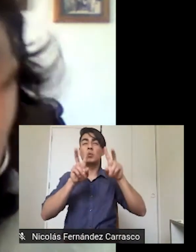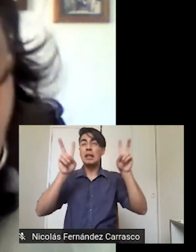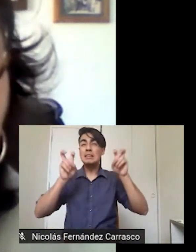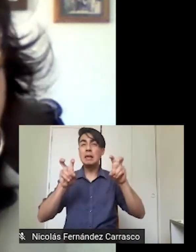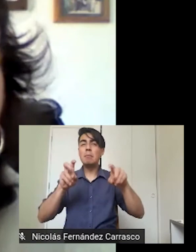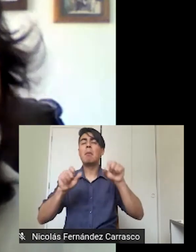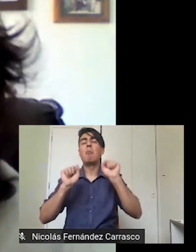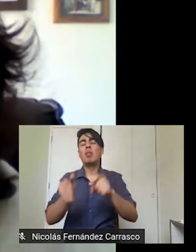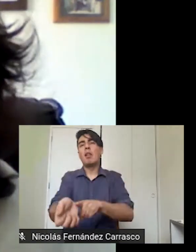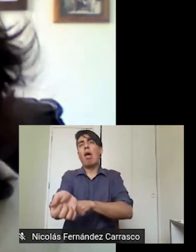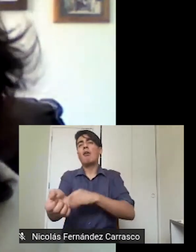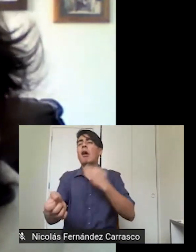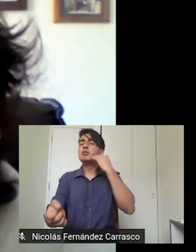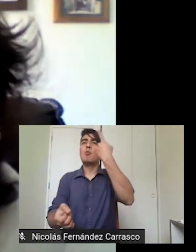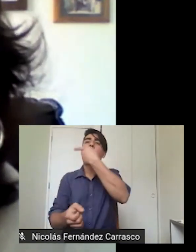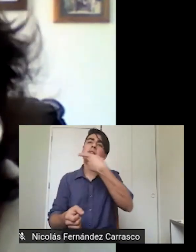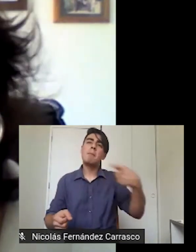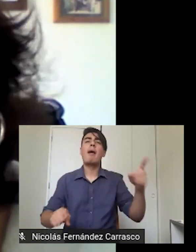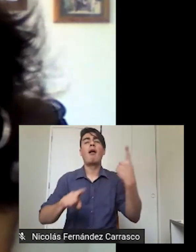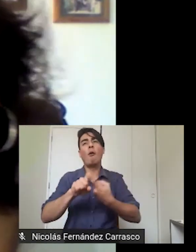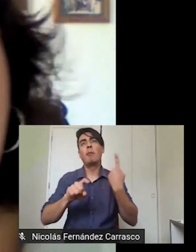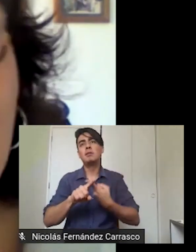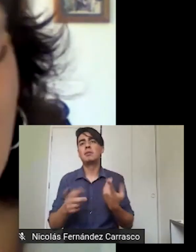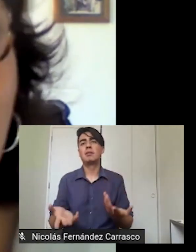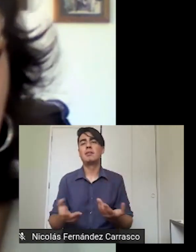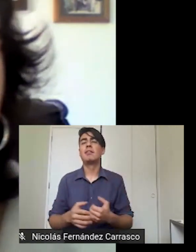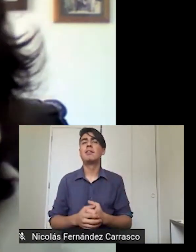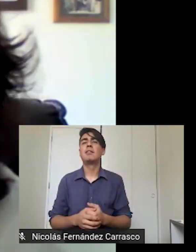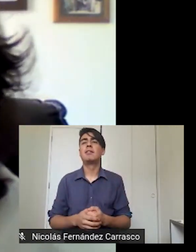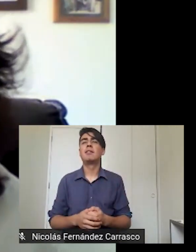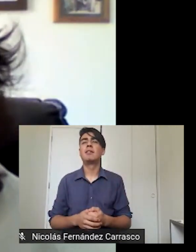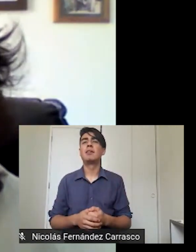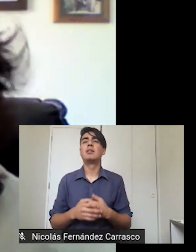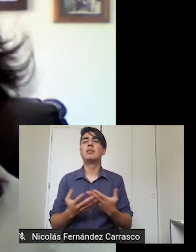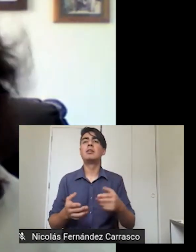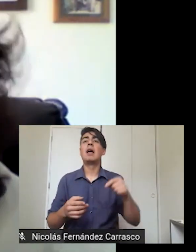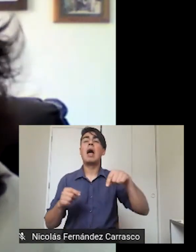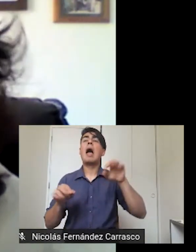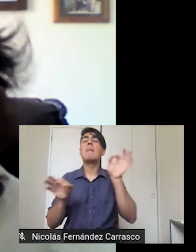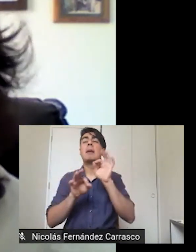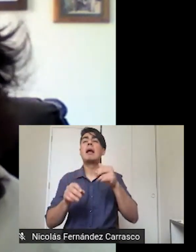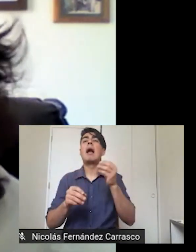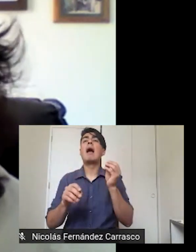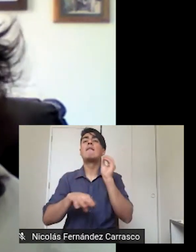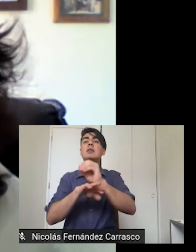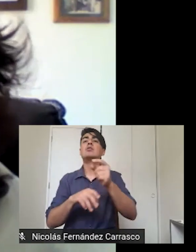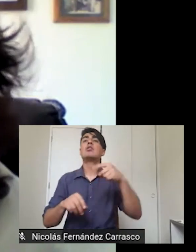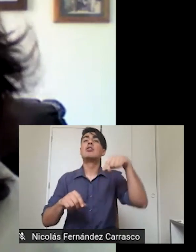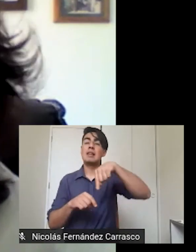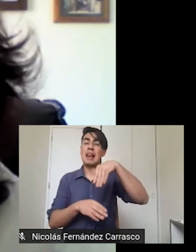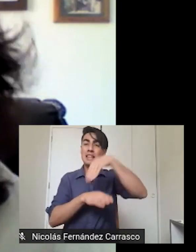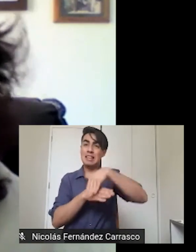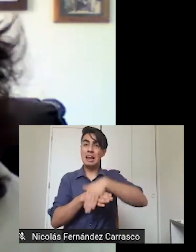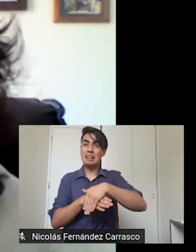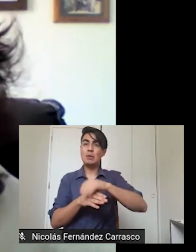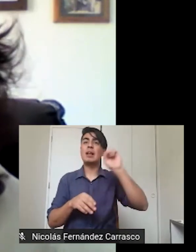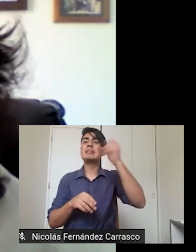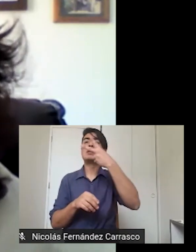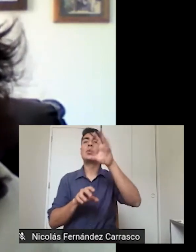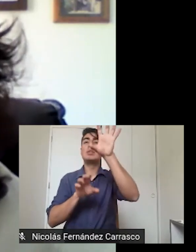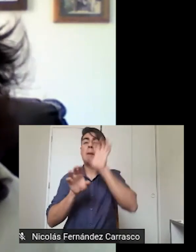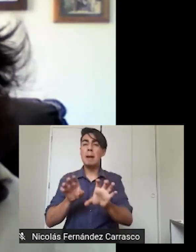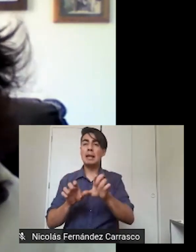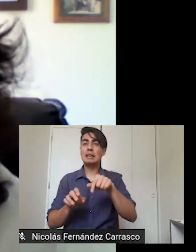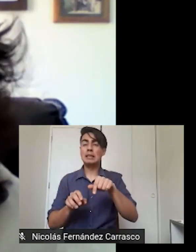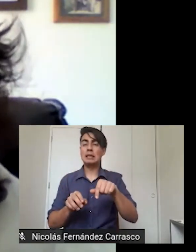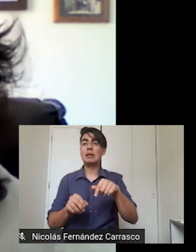quiero también decirle a la comunidad que está con nosotros que nosotros ahora en la tarde hacemos una segunda parte